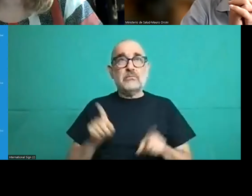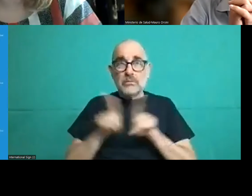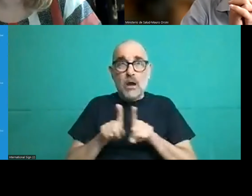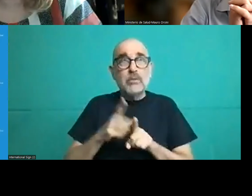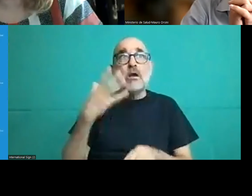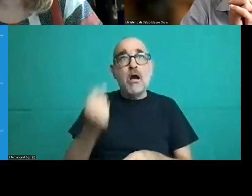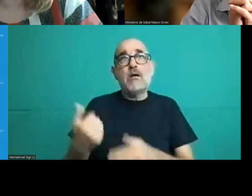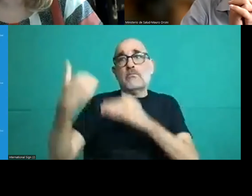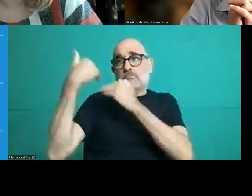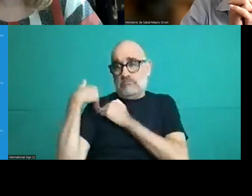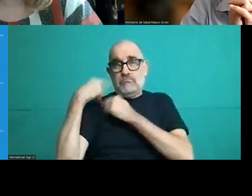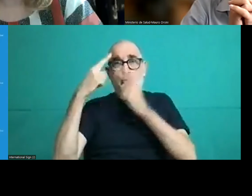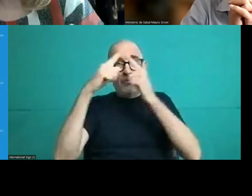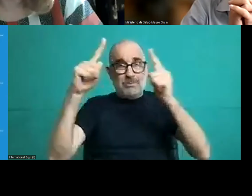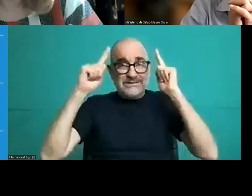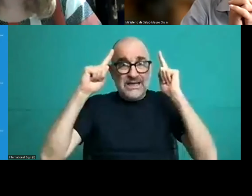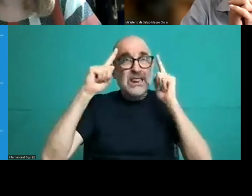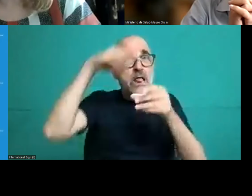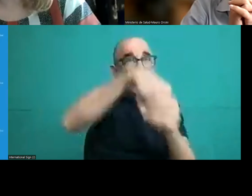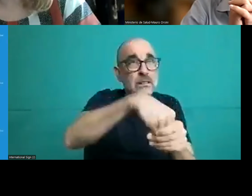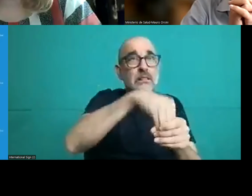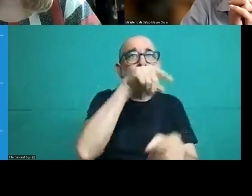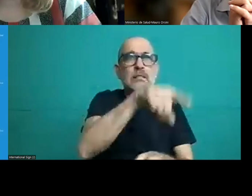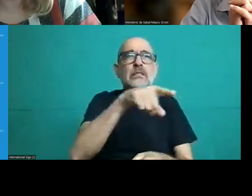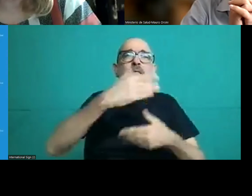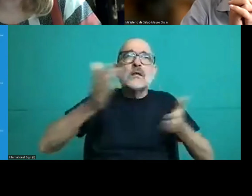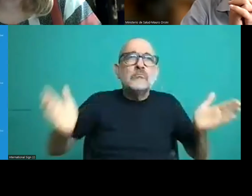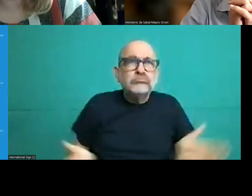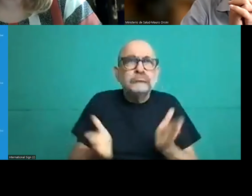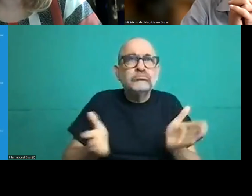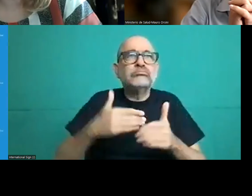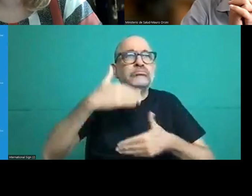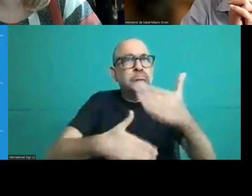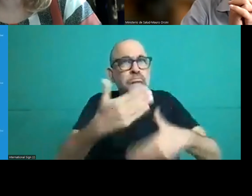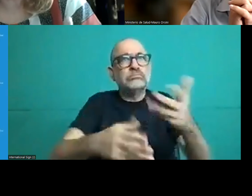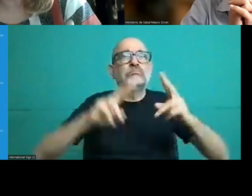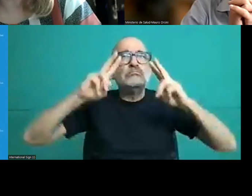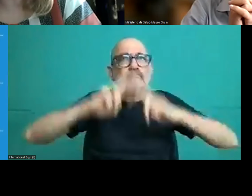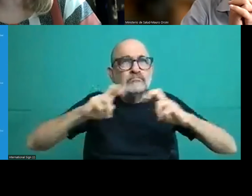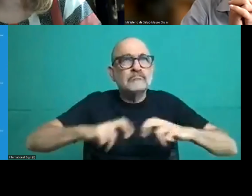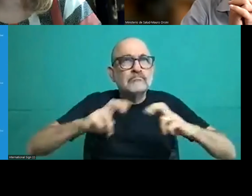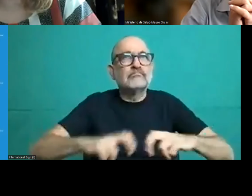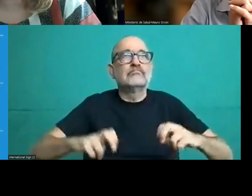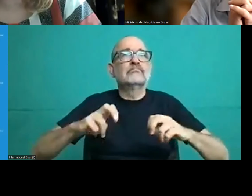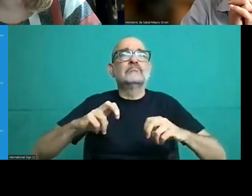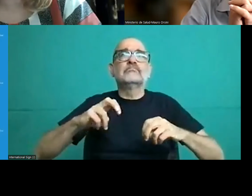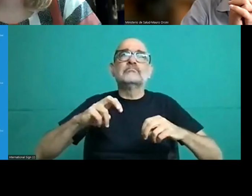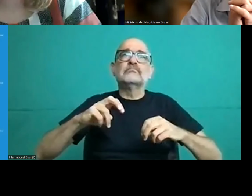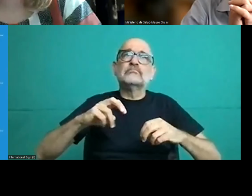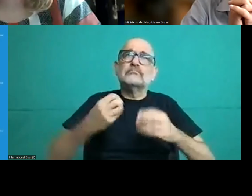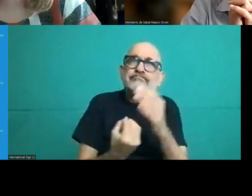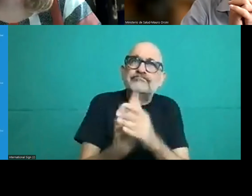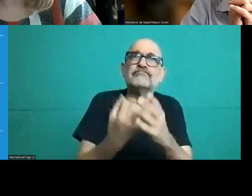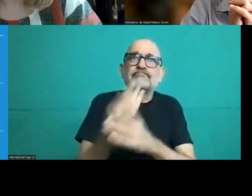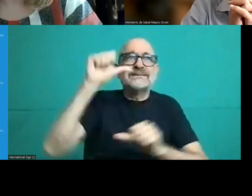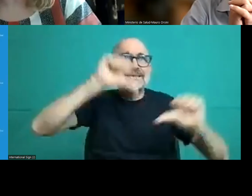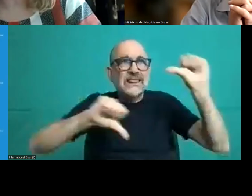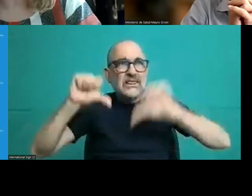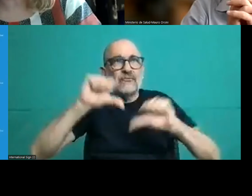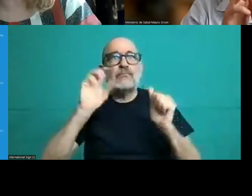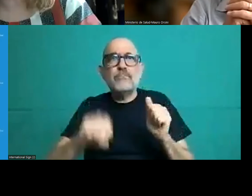puedan identificar todos los elementos que envuelven costo relativo a los problemas de seguridad